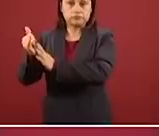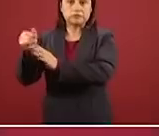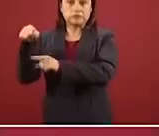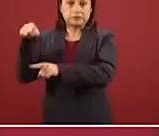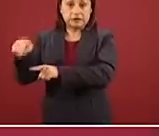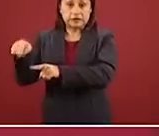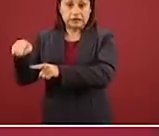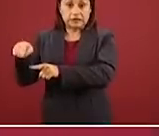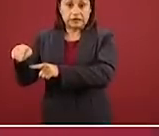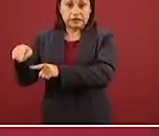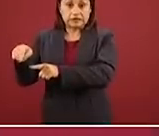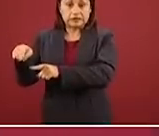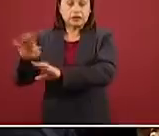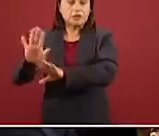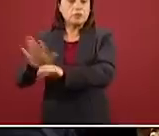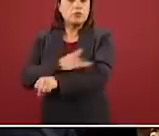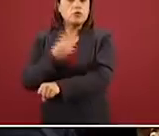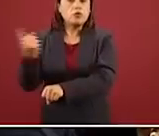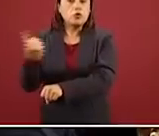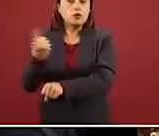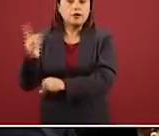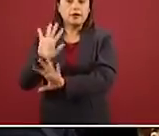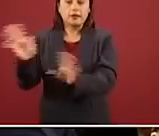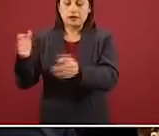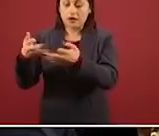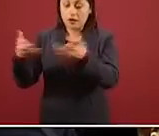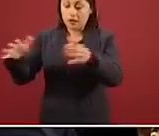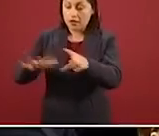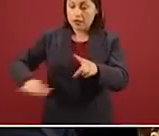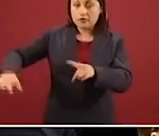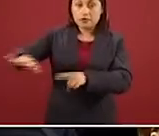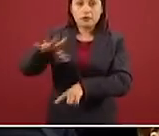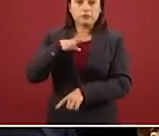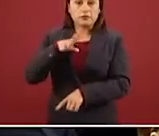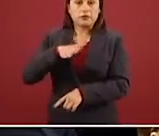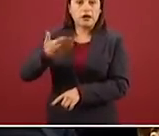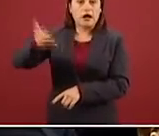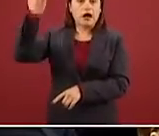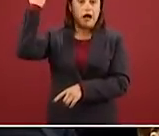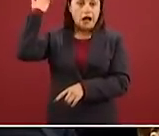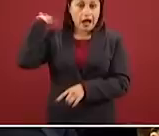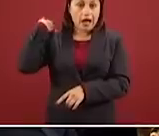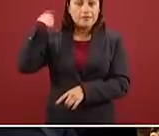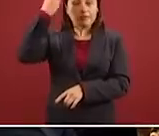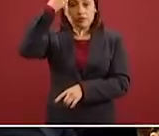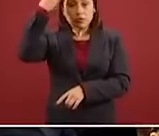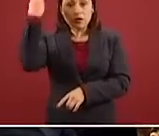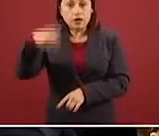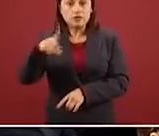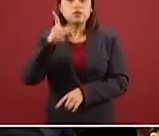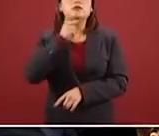el terreno que existía, que era de Petróleos Mexicanos.